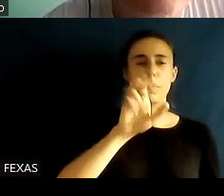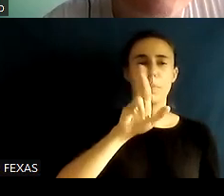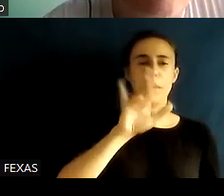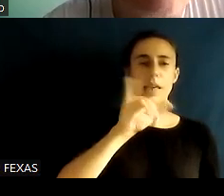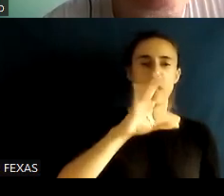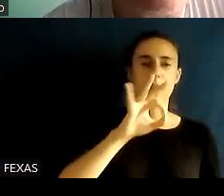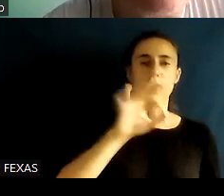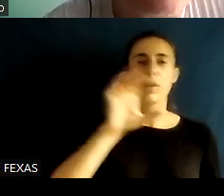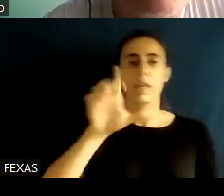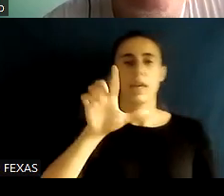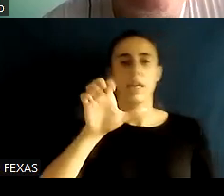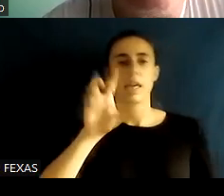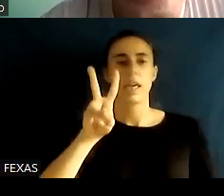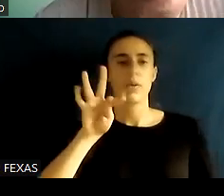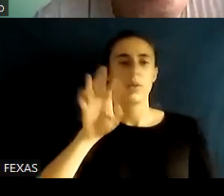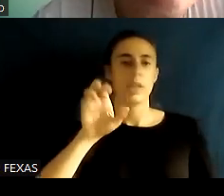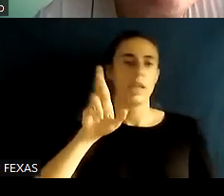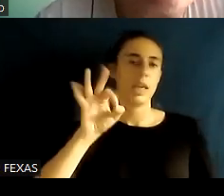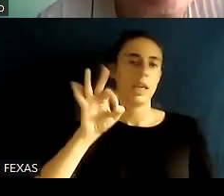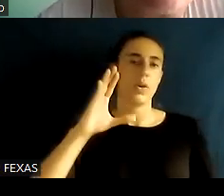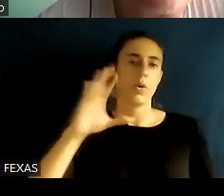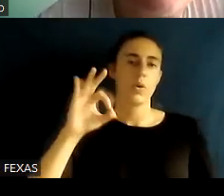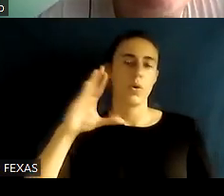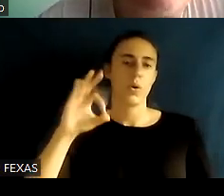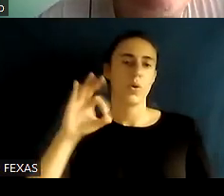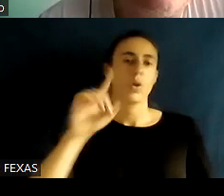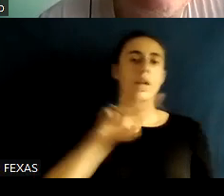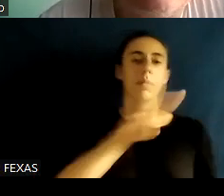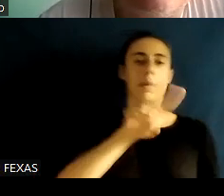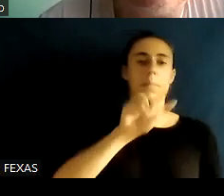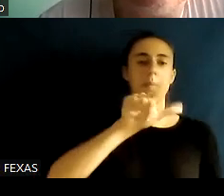el euterococo y la rodiola. Y luego la valeriana, que quizás es el